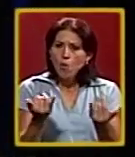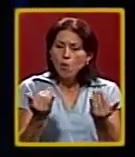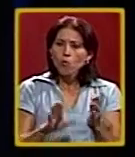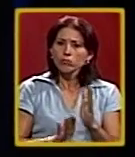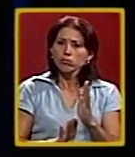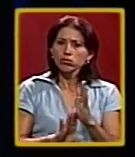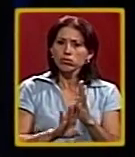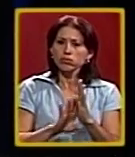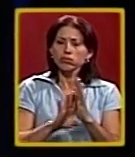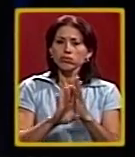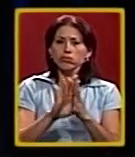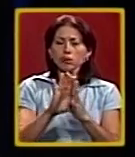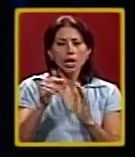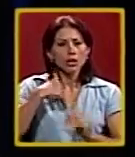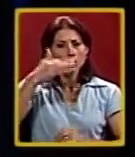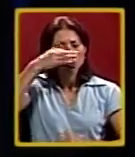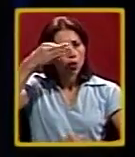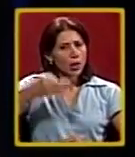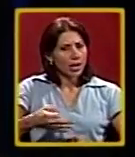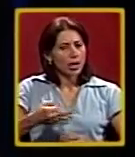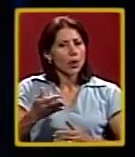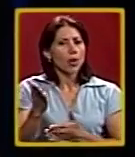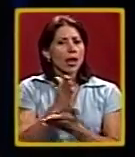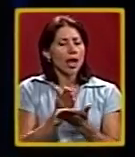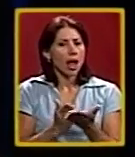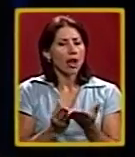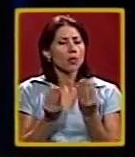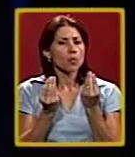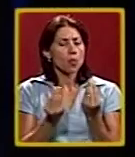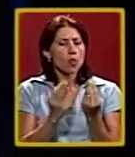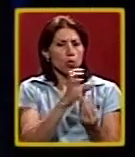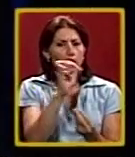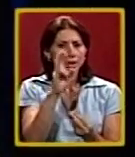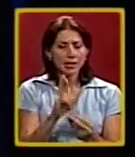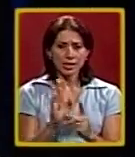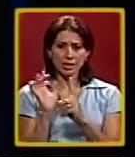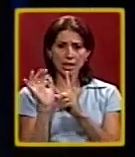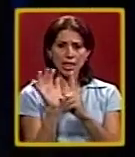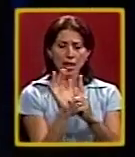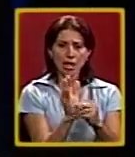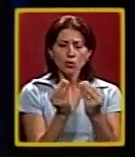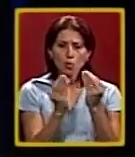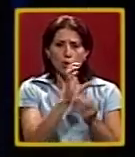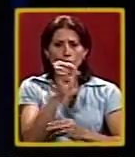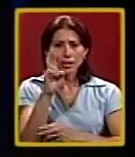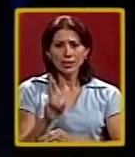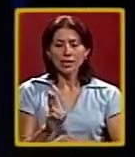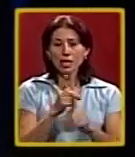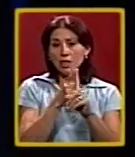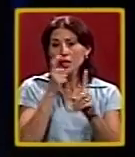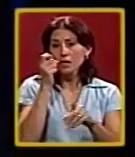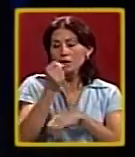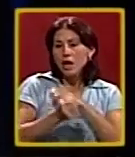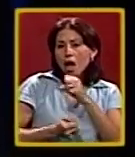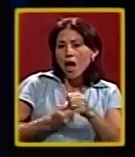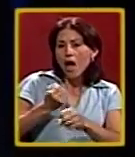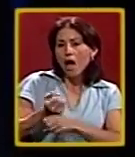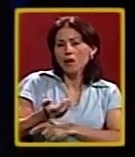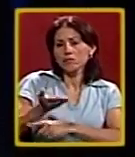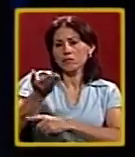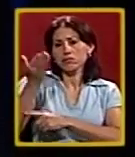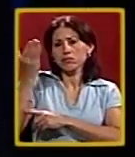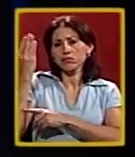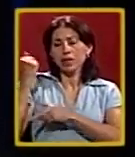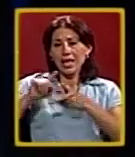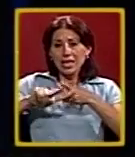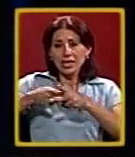yo creo que también muy costarricense, ese es el liderazgo también. Desde años, ¿verdad? Desde inicios